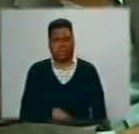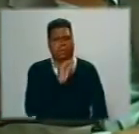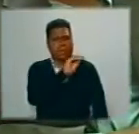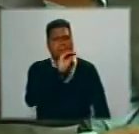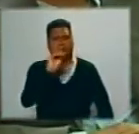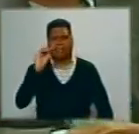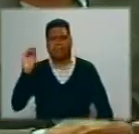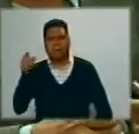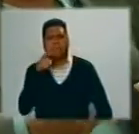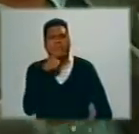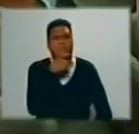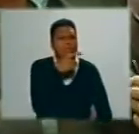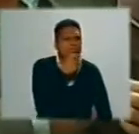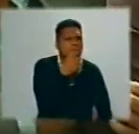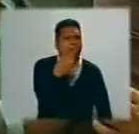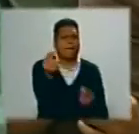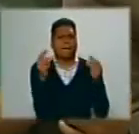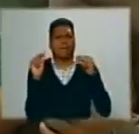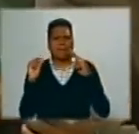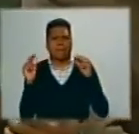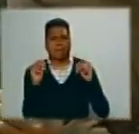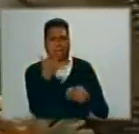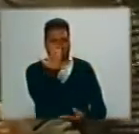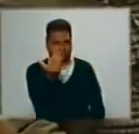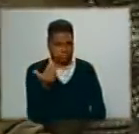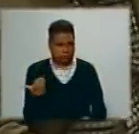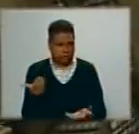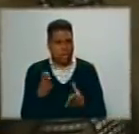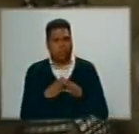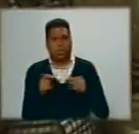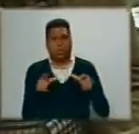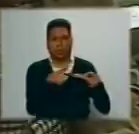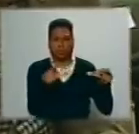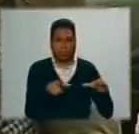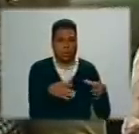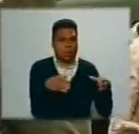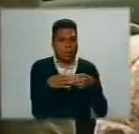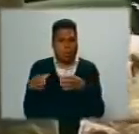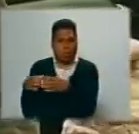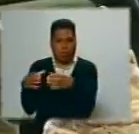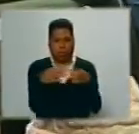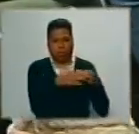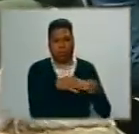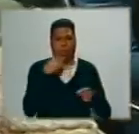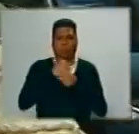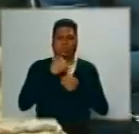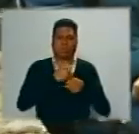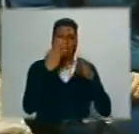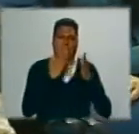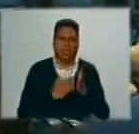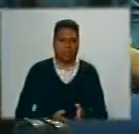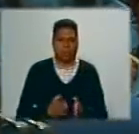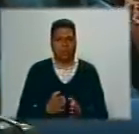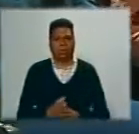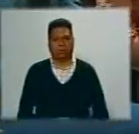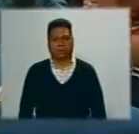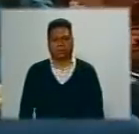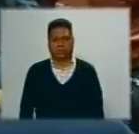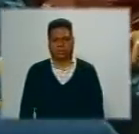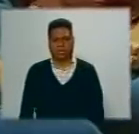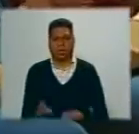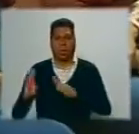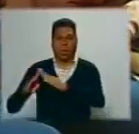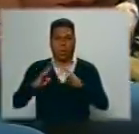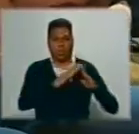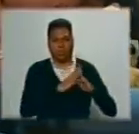de discusión con distintos sectores del país, trabajadores, trabajadoras,